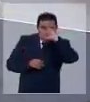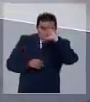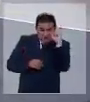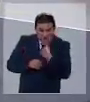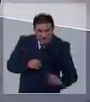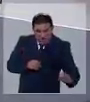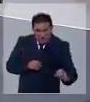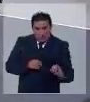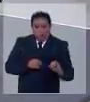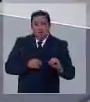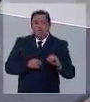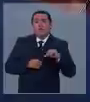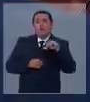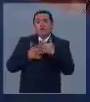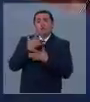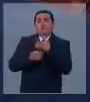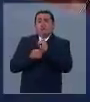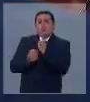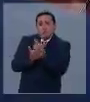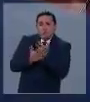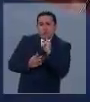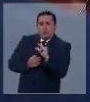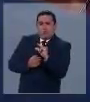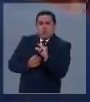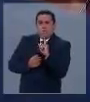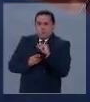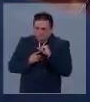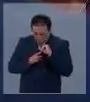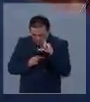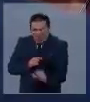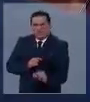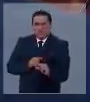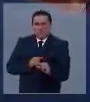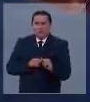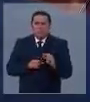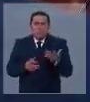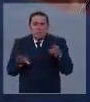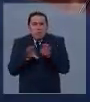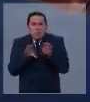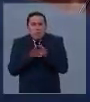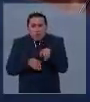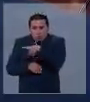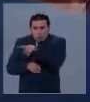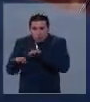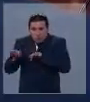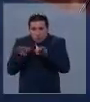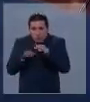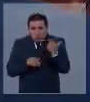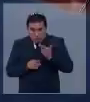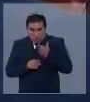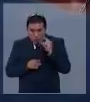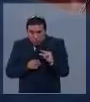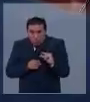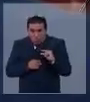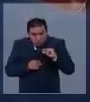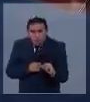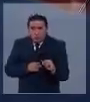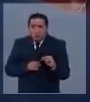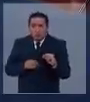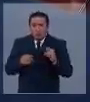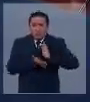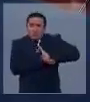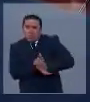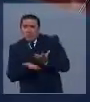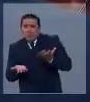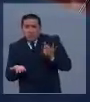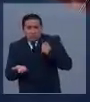mínimo, que de por sí es insuficiente, y eso lo sabemos todos? ¿Cómo se puede defender? Quiero arrancar con esa